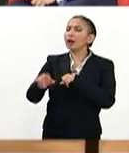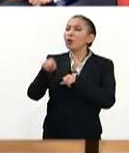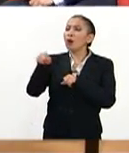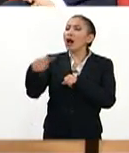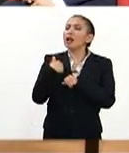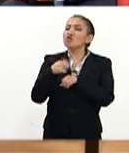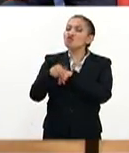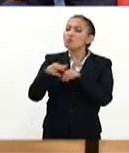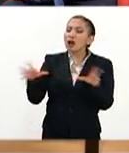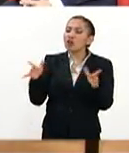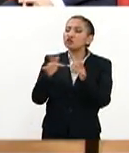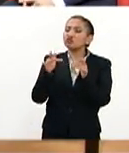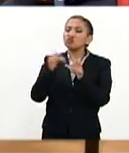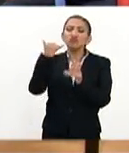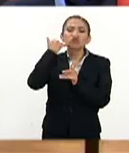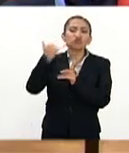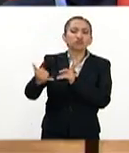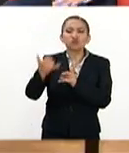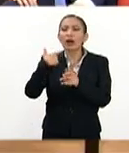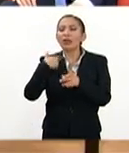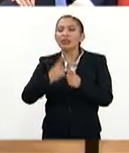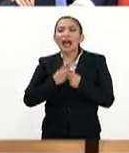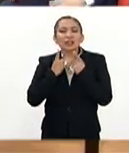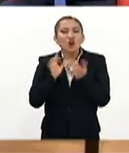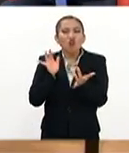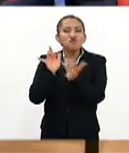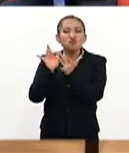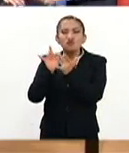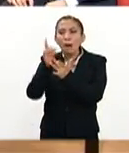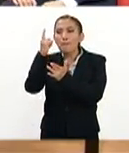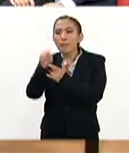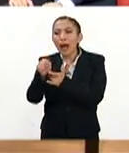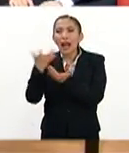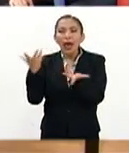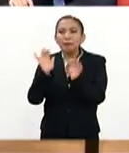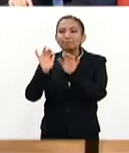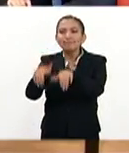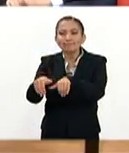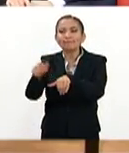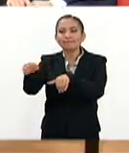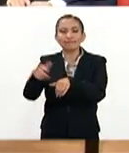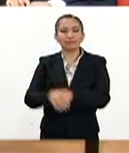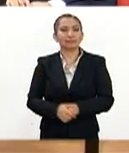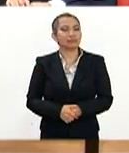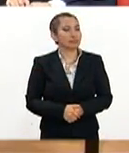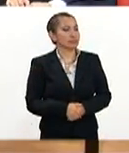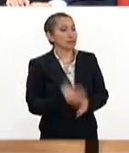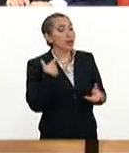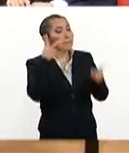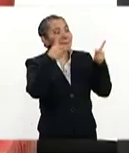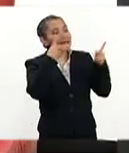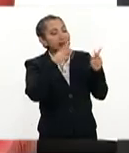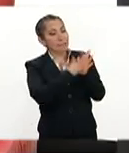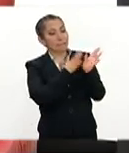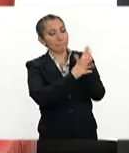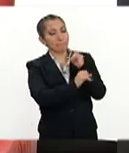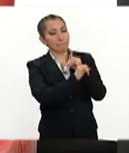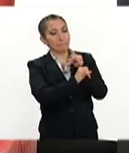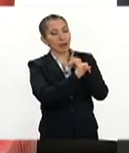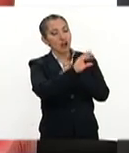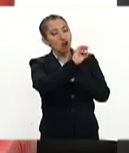los números de contacto? ¿A qué dirección hay que acercarse para poder generar estas inercias? Claro que sí, que nos visiten en nuestra página